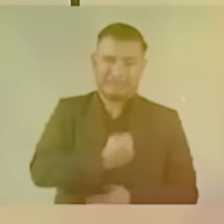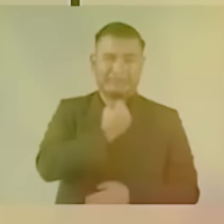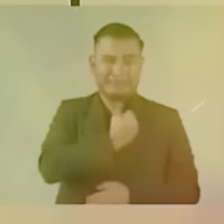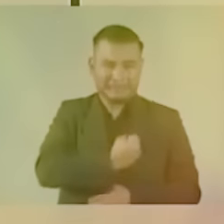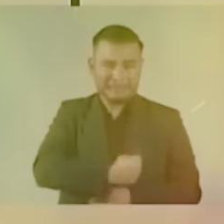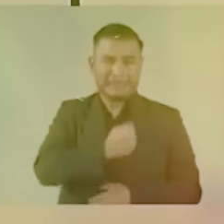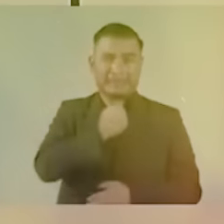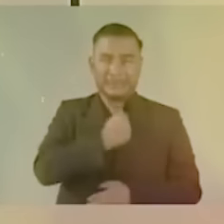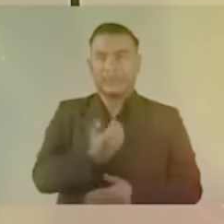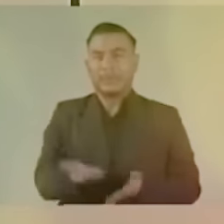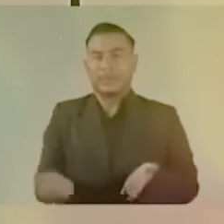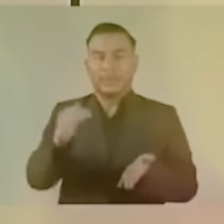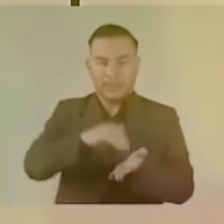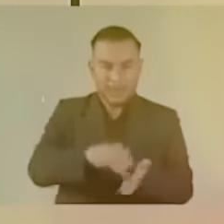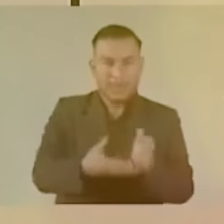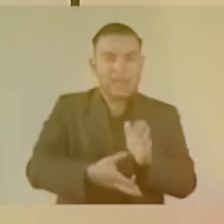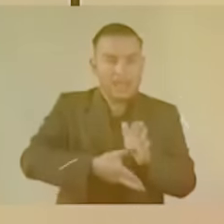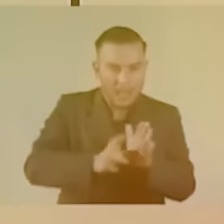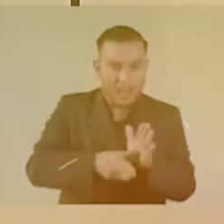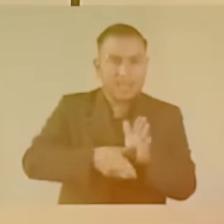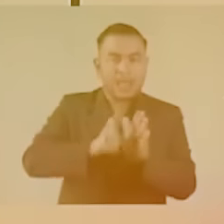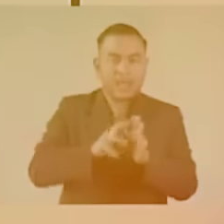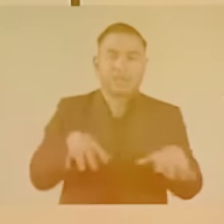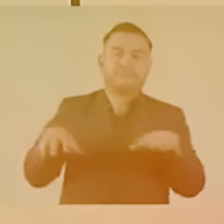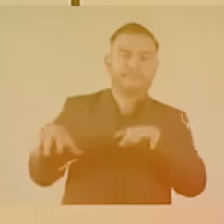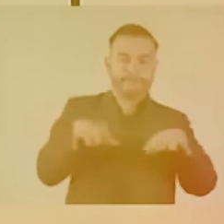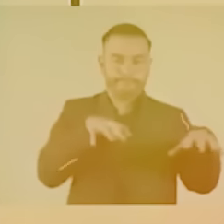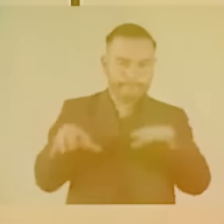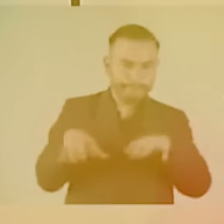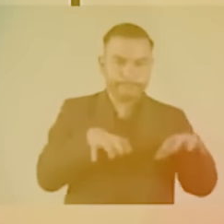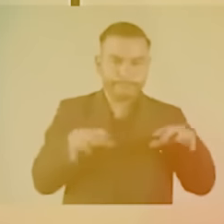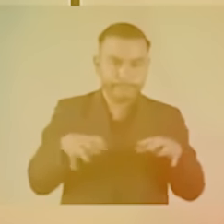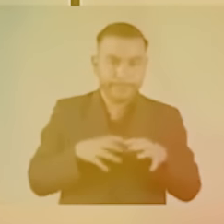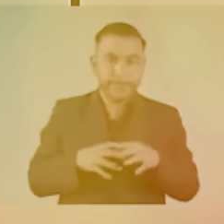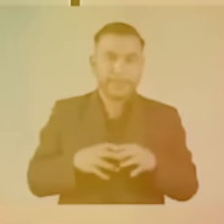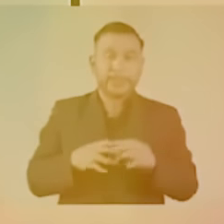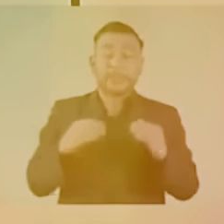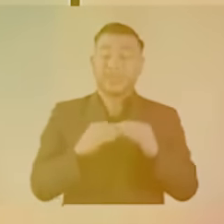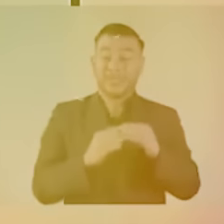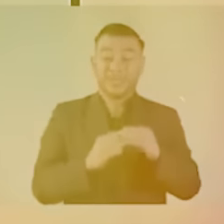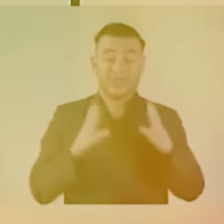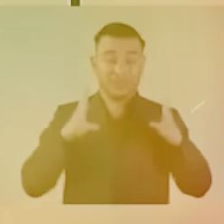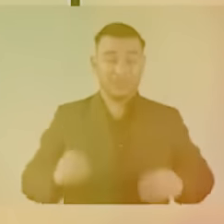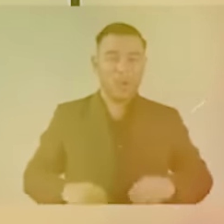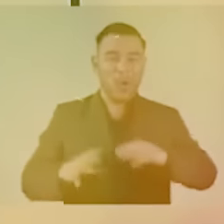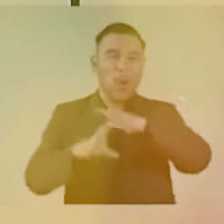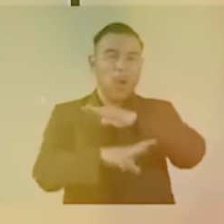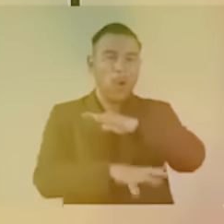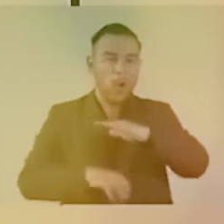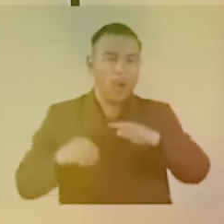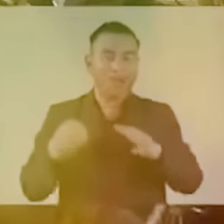tocado reconstruirlo. Es un país que ha enfrentado terremotos. Es un país que ha enfrentado gobiernos corruptos. Es un